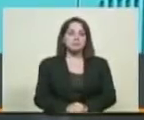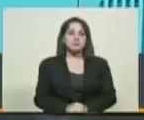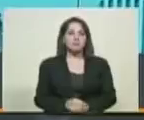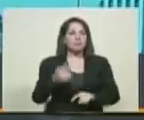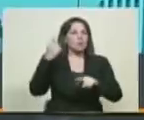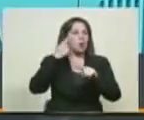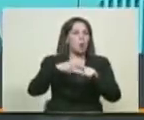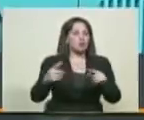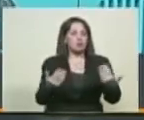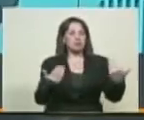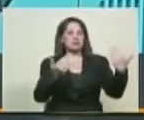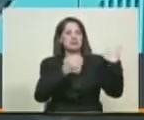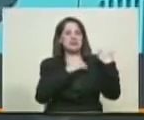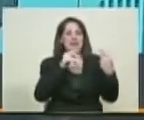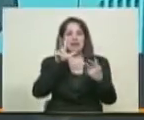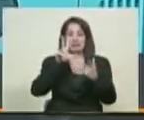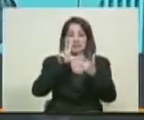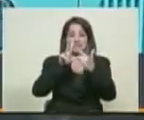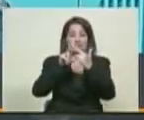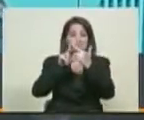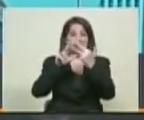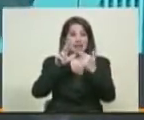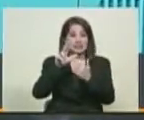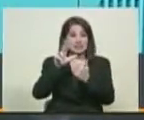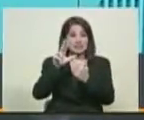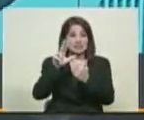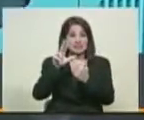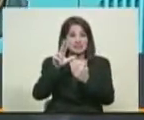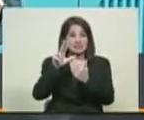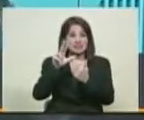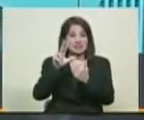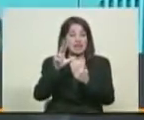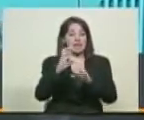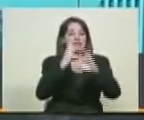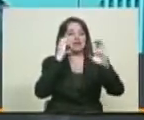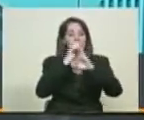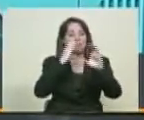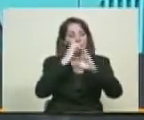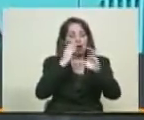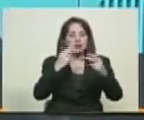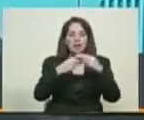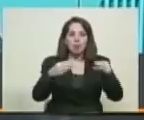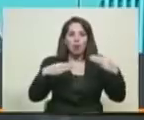Otra tarea vital de un alcalde, atención alcaldes, alcaldesa, el transporte público.